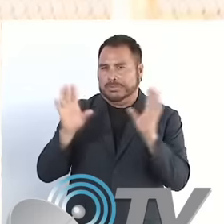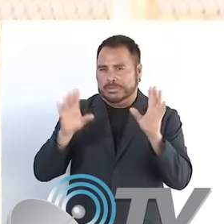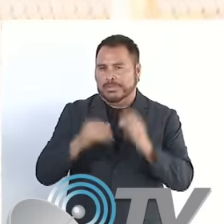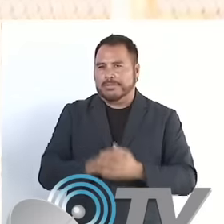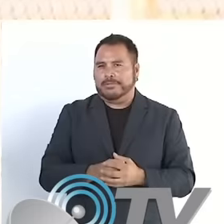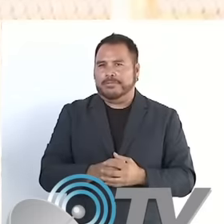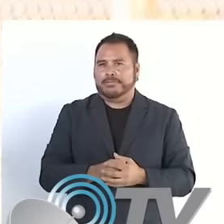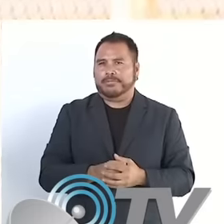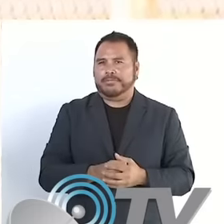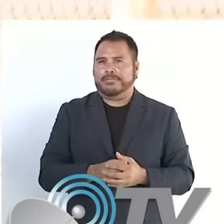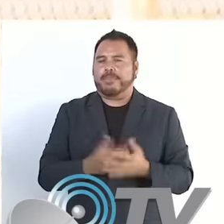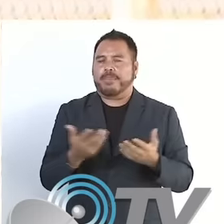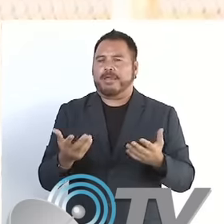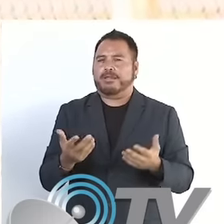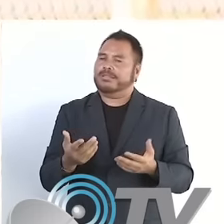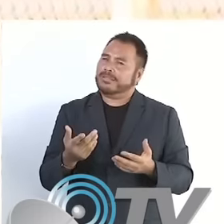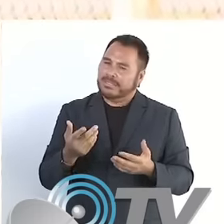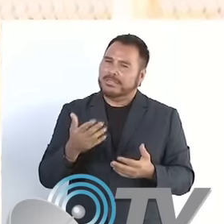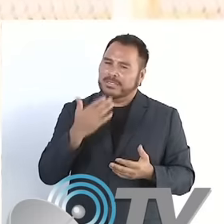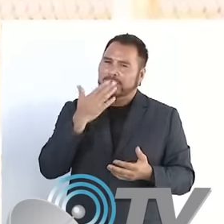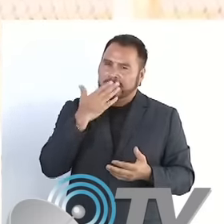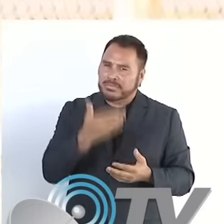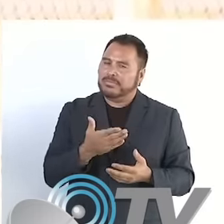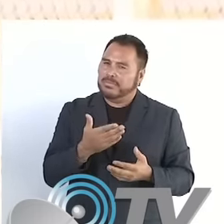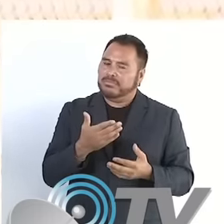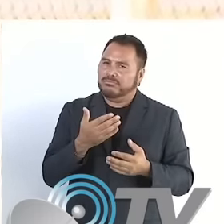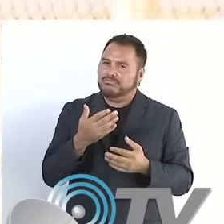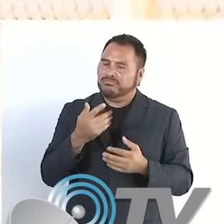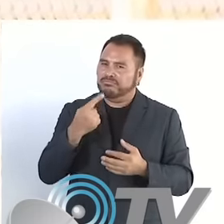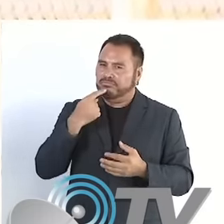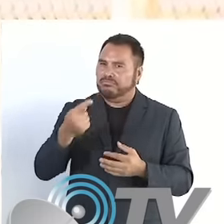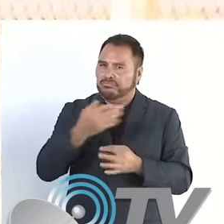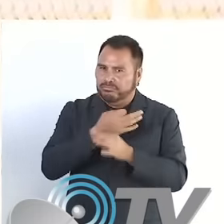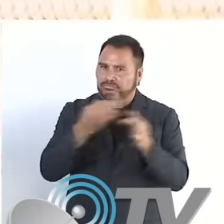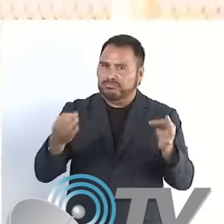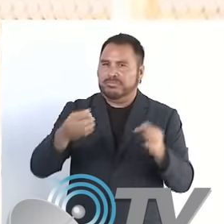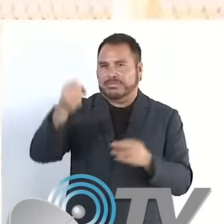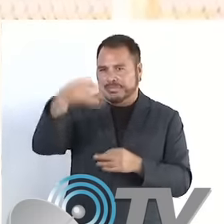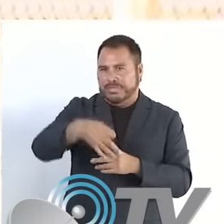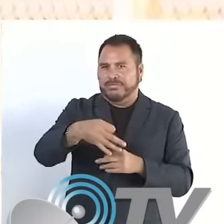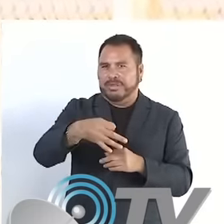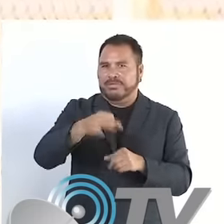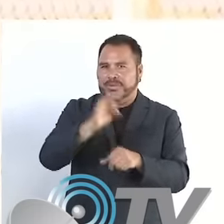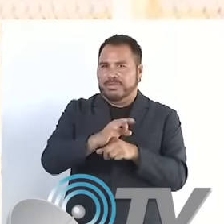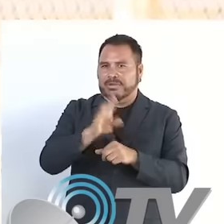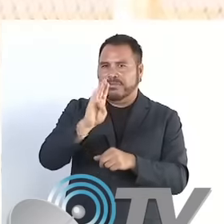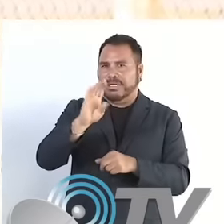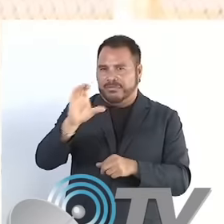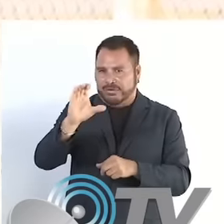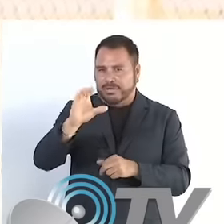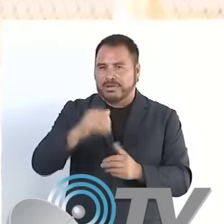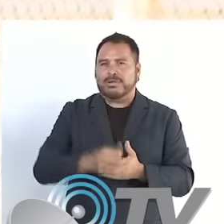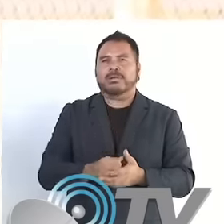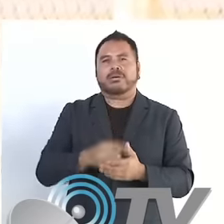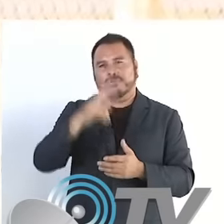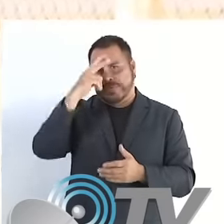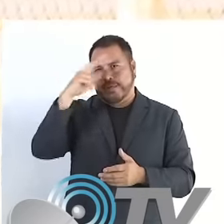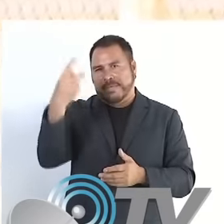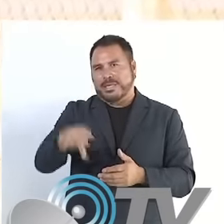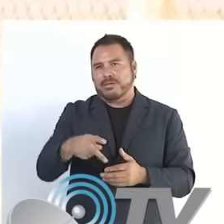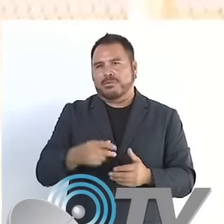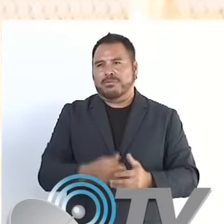que es muy bueno para San Felipe, para Baja California, para